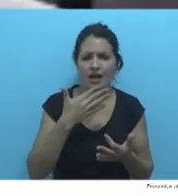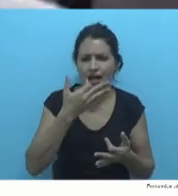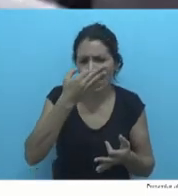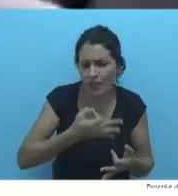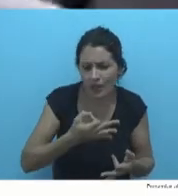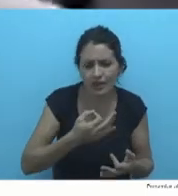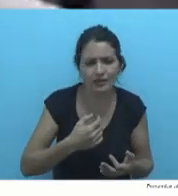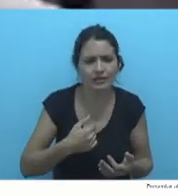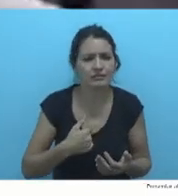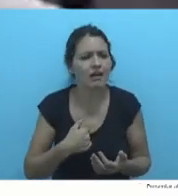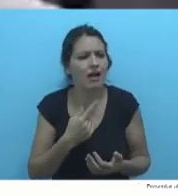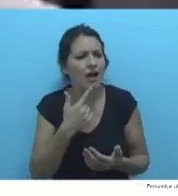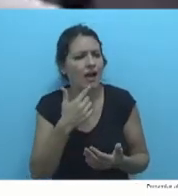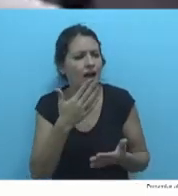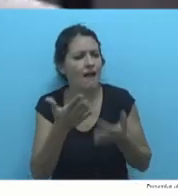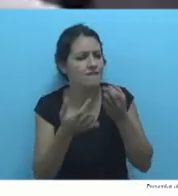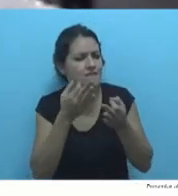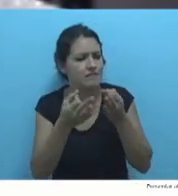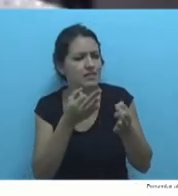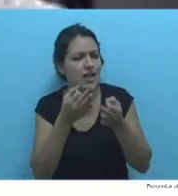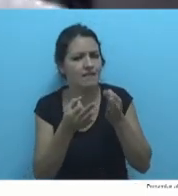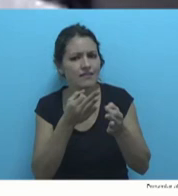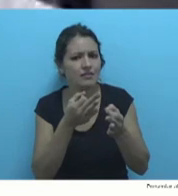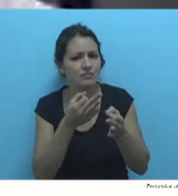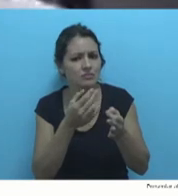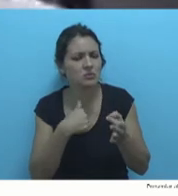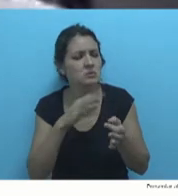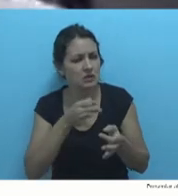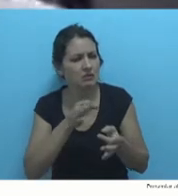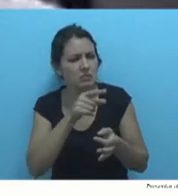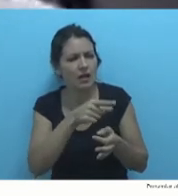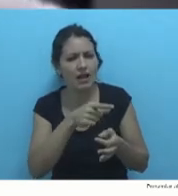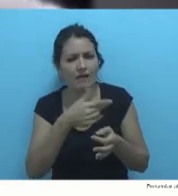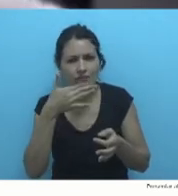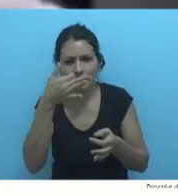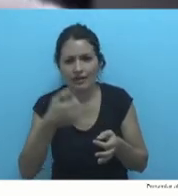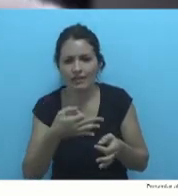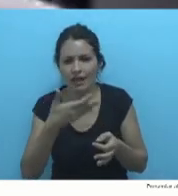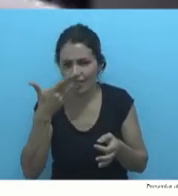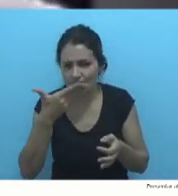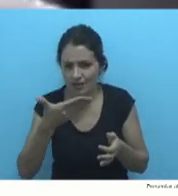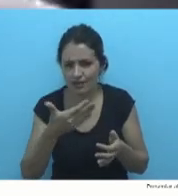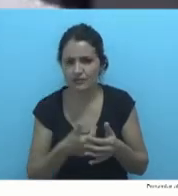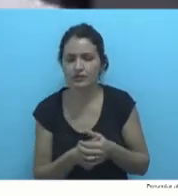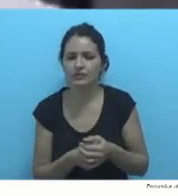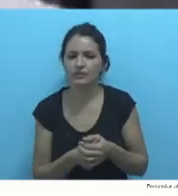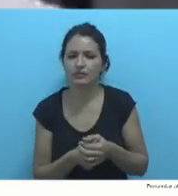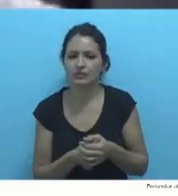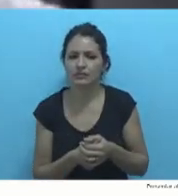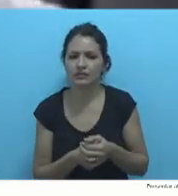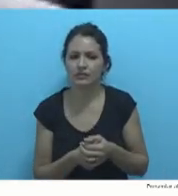él y sabía que lo que estaba hablando, acordando, planteando, y yo tuve varias como diputado con